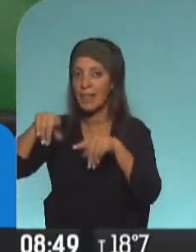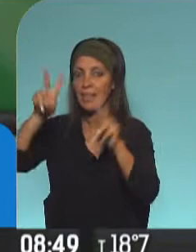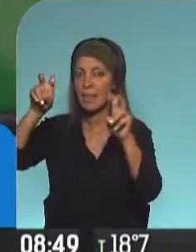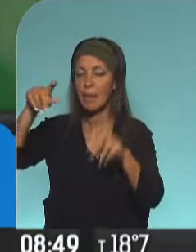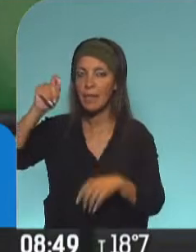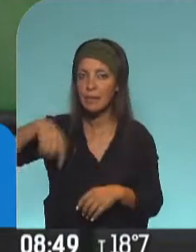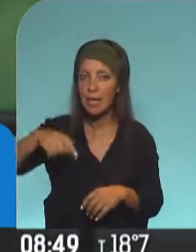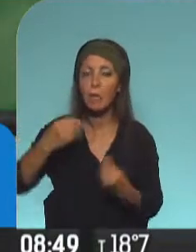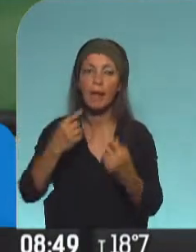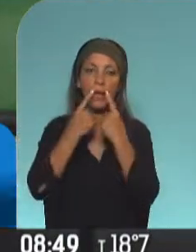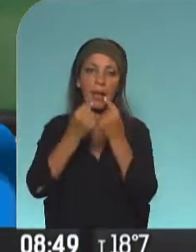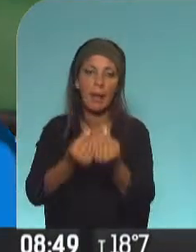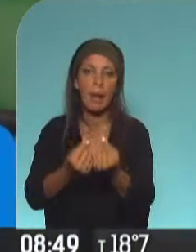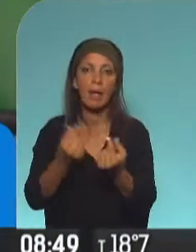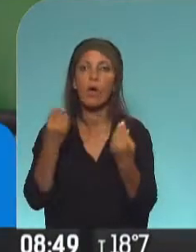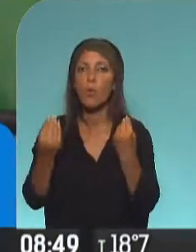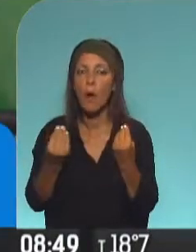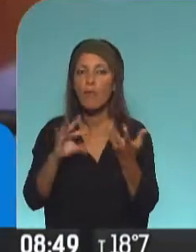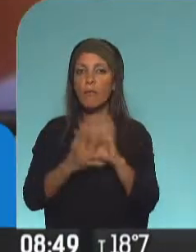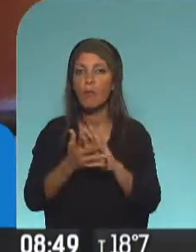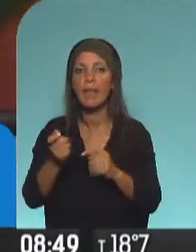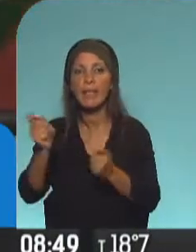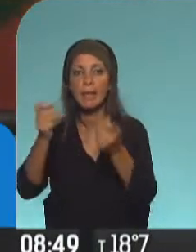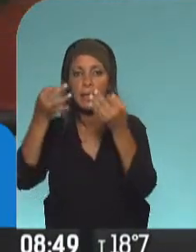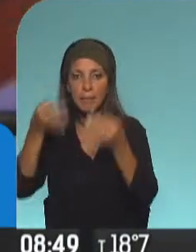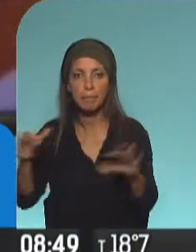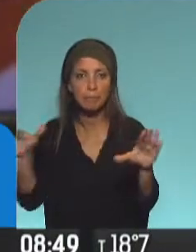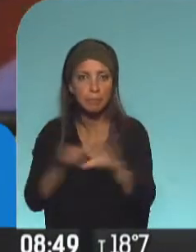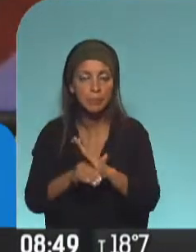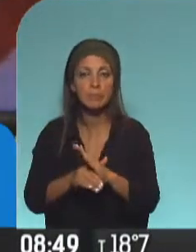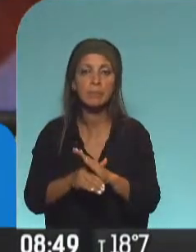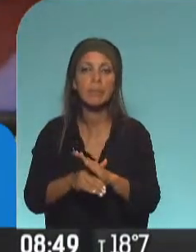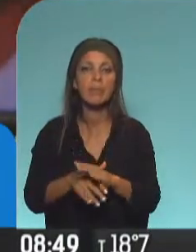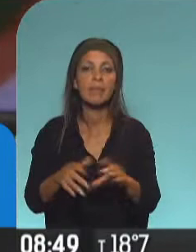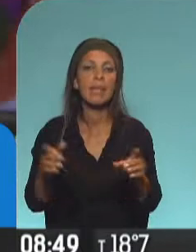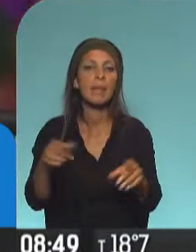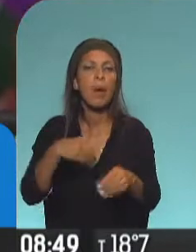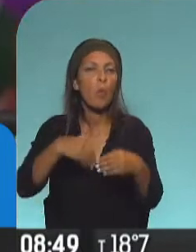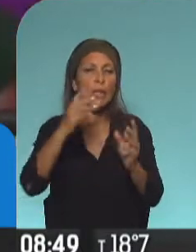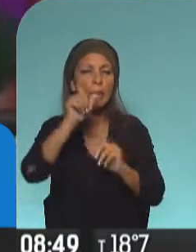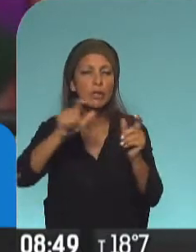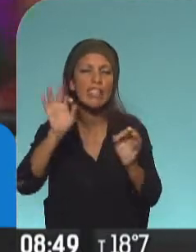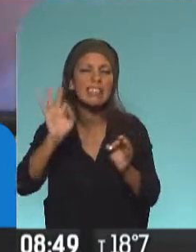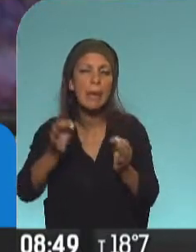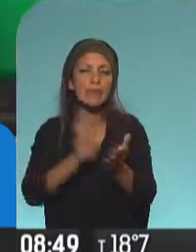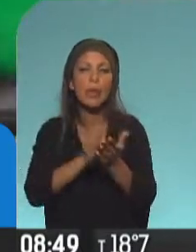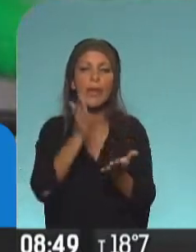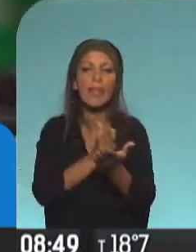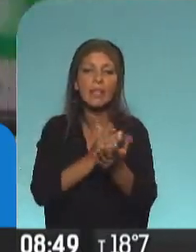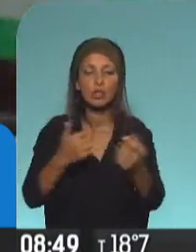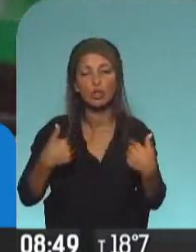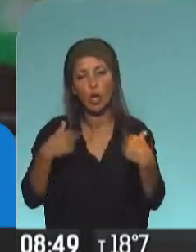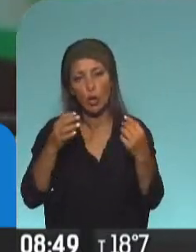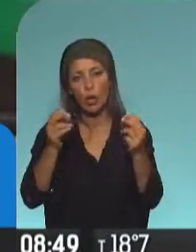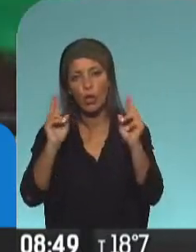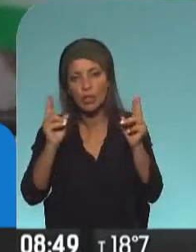para reclamar cuál debe ser el trámite correcto, algo que para cualquiera que sabe de Derecho, y yo lo digo como docente en la Facultad